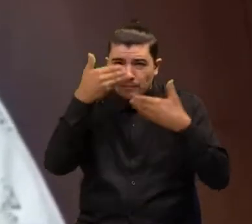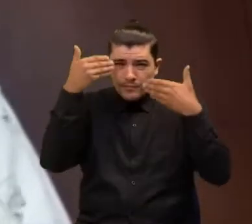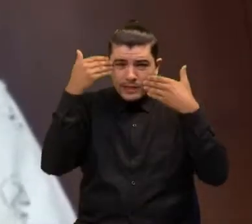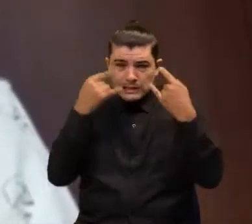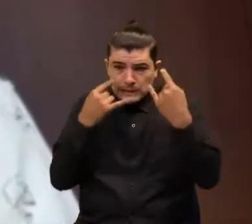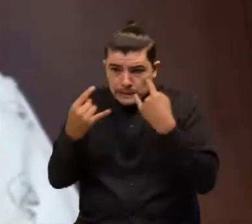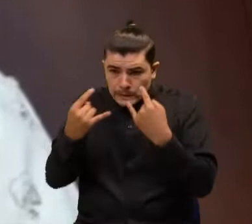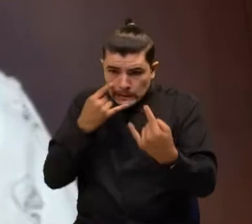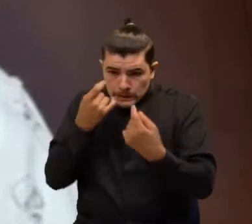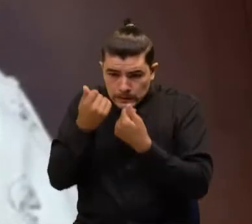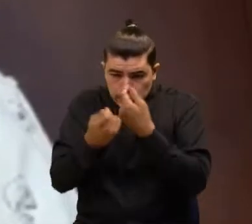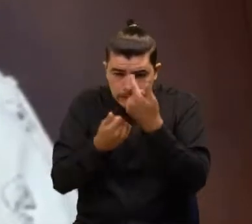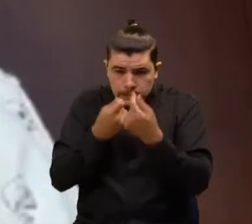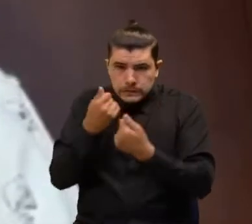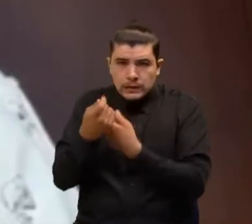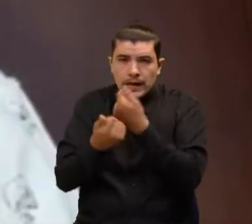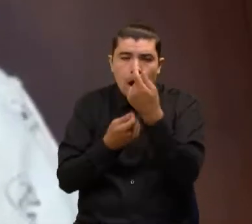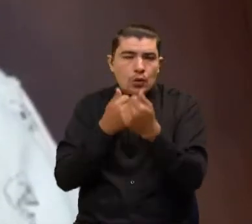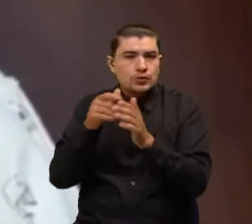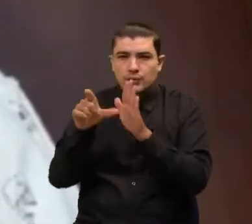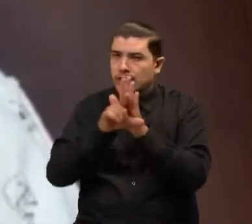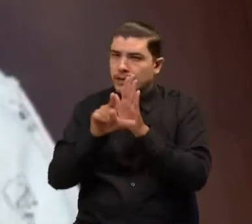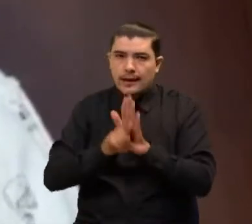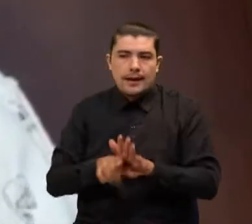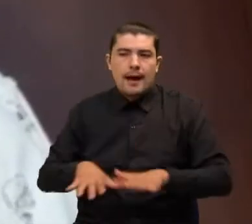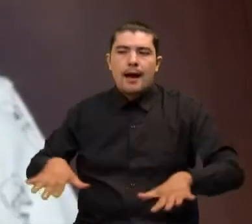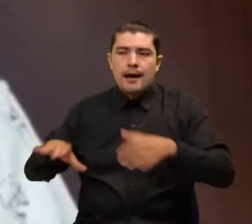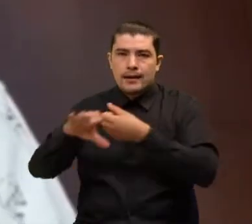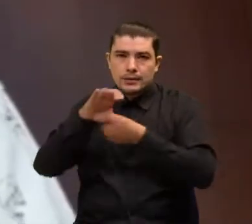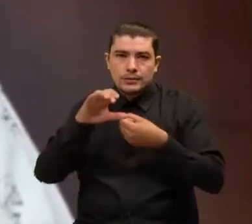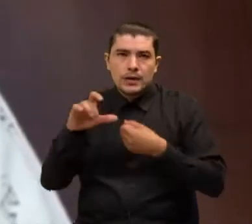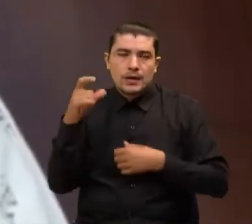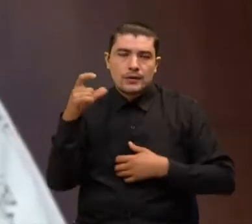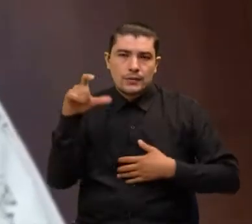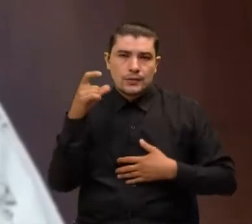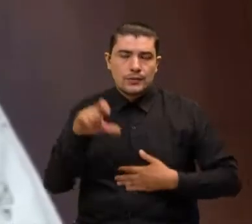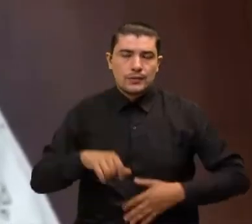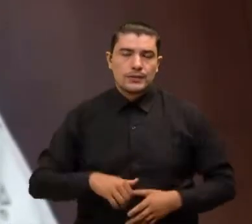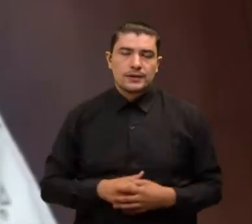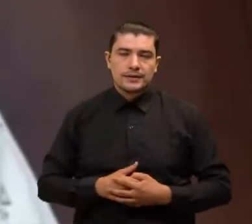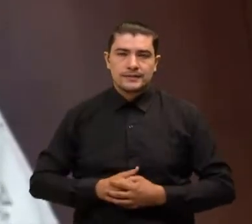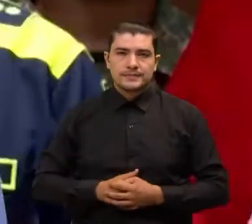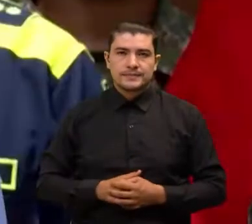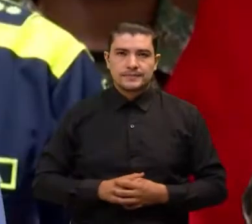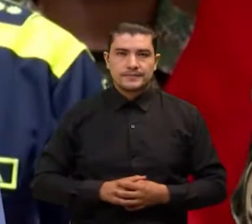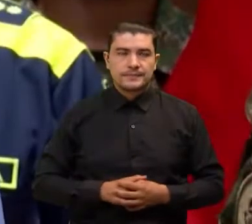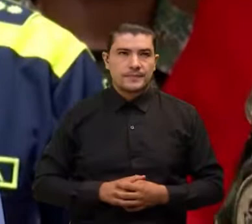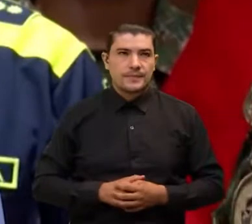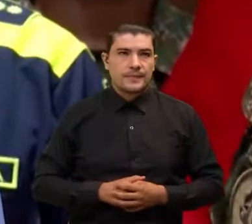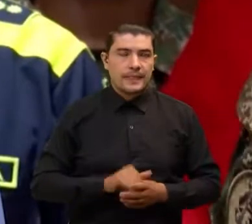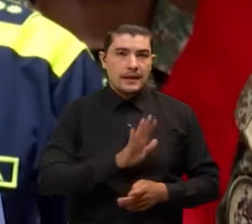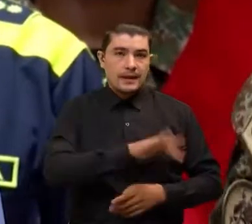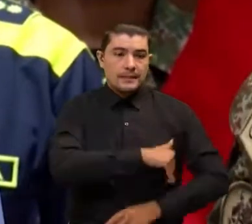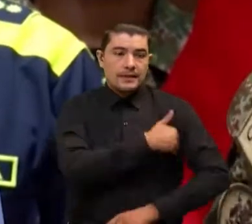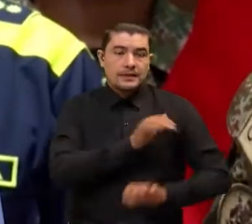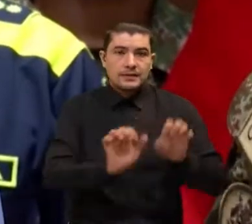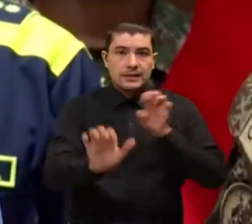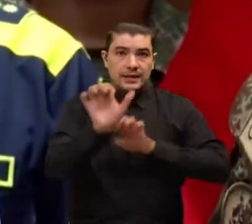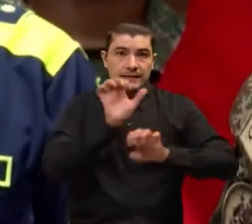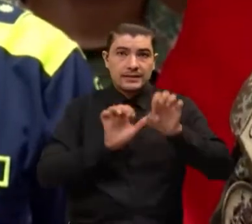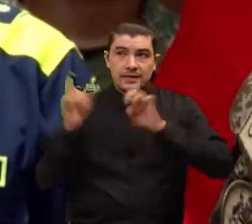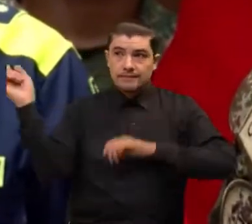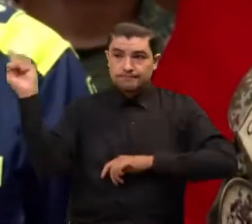negocios ilegales que hay en el área metropolitana y a lo largo de la frontera. El ministro de Defensa analizará